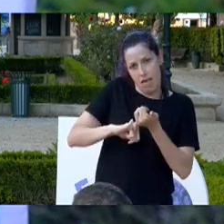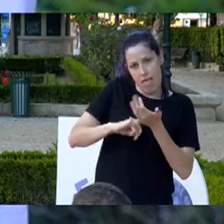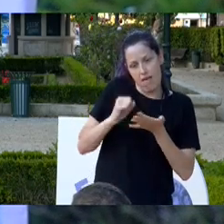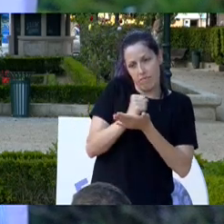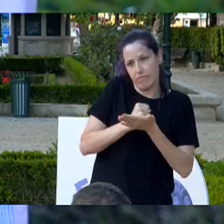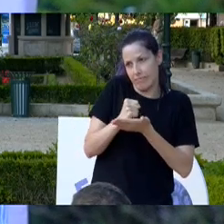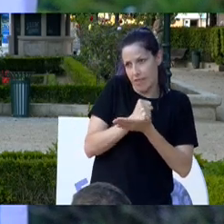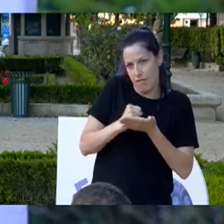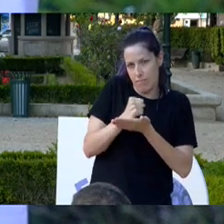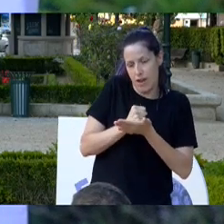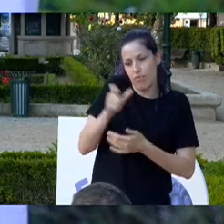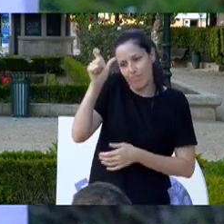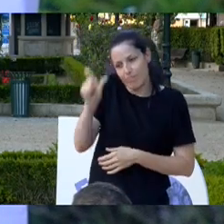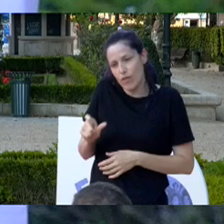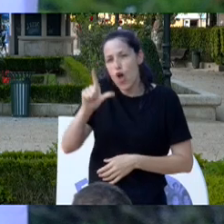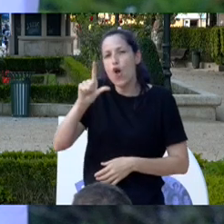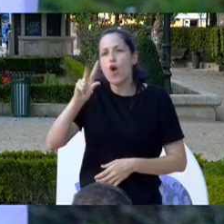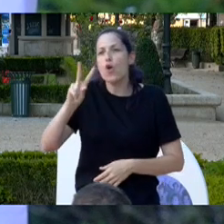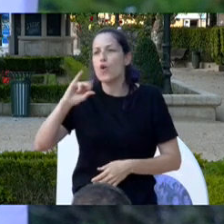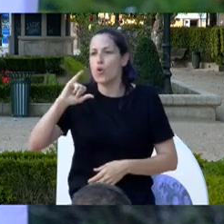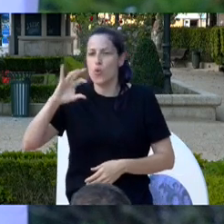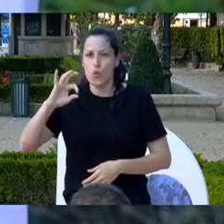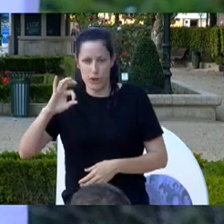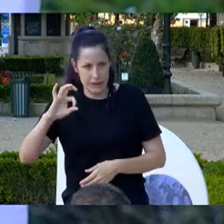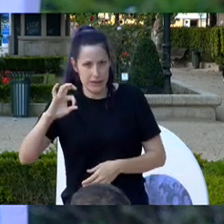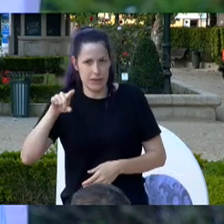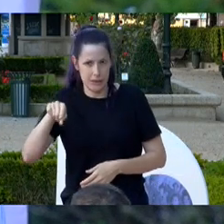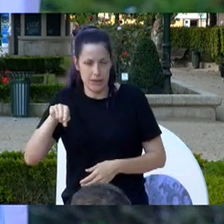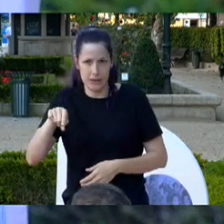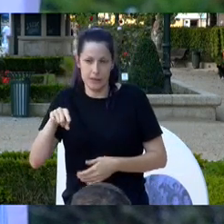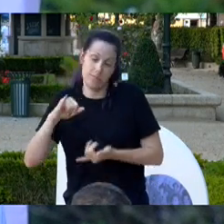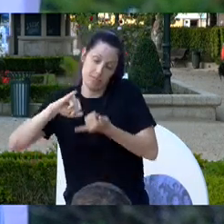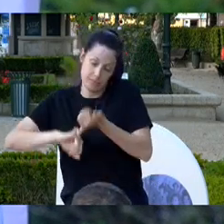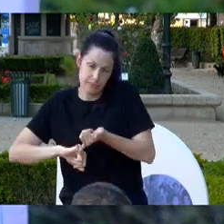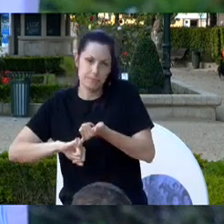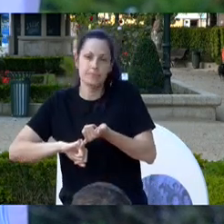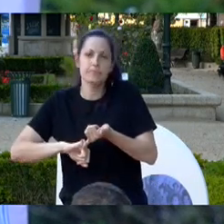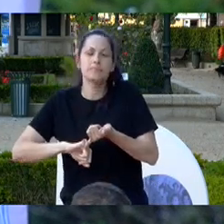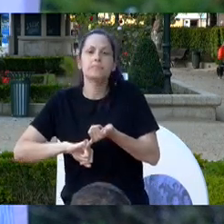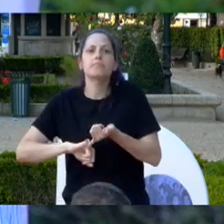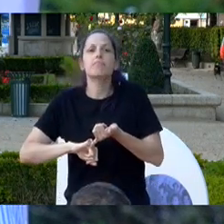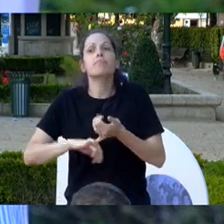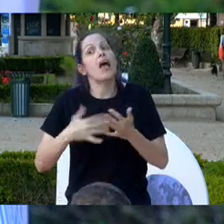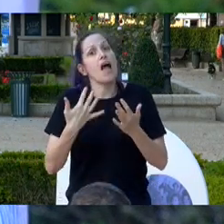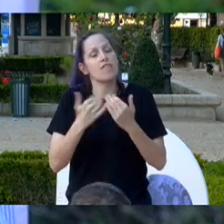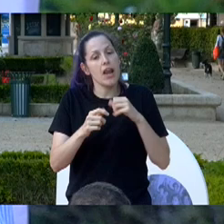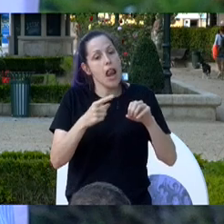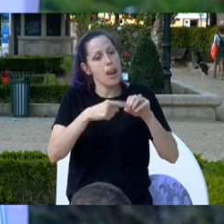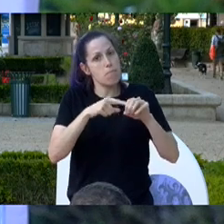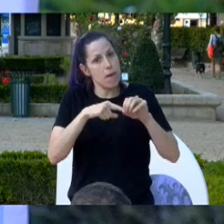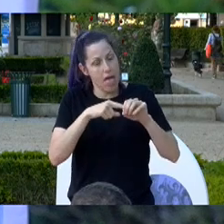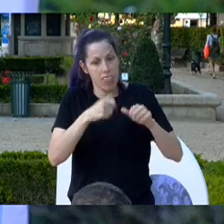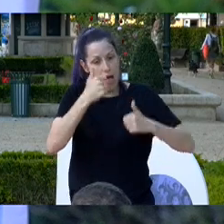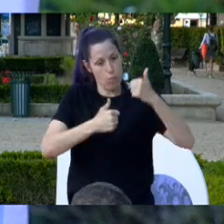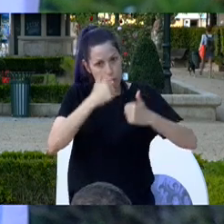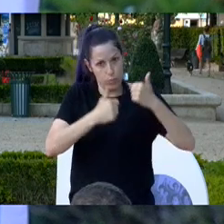amor, con Luis Pereira Míguez. E sale o concurso de plazas. A primeira plaza